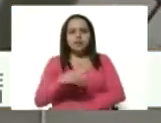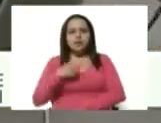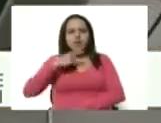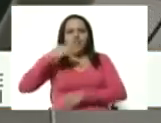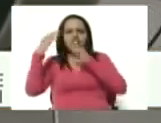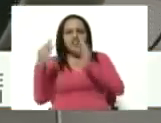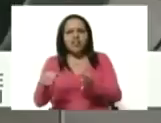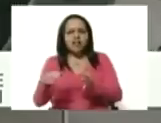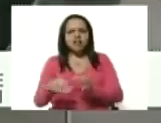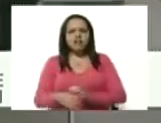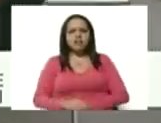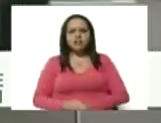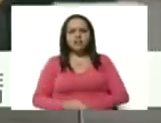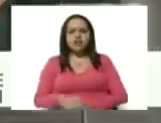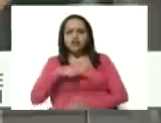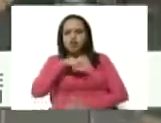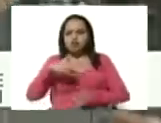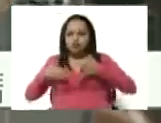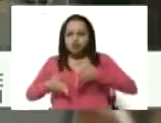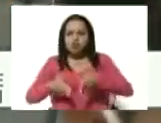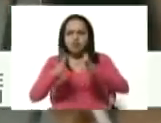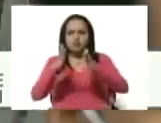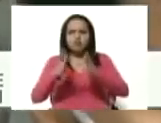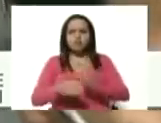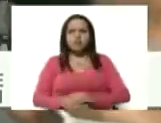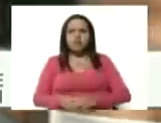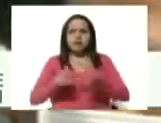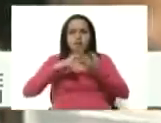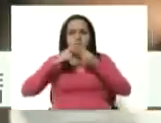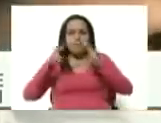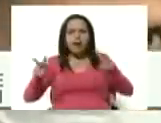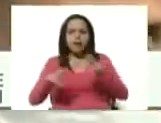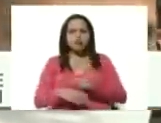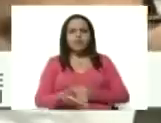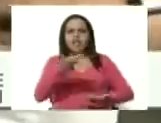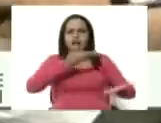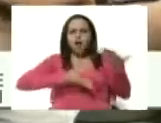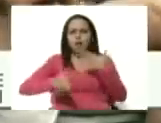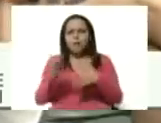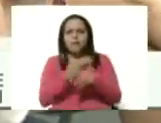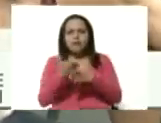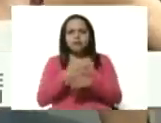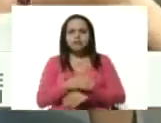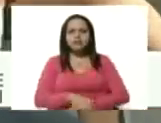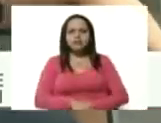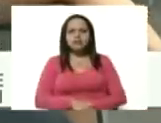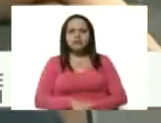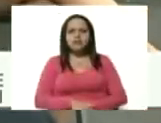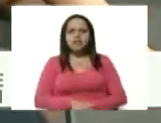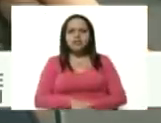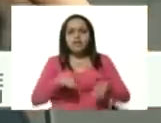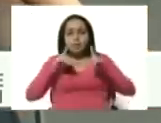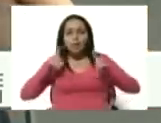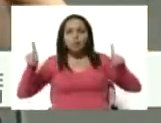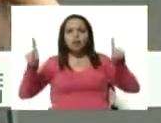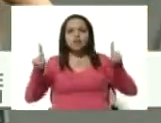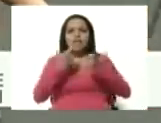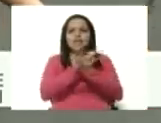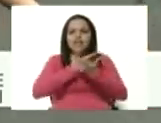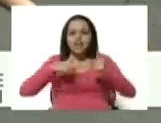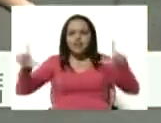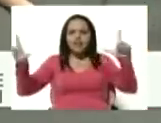verdad, transitaremos el camino de la paz, de la convivencia, de la democracia, de la